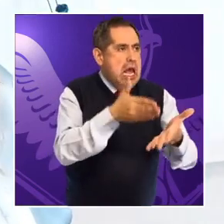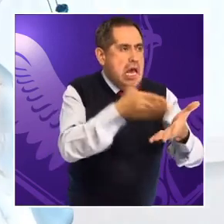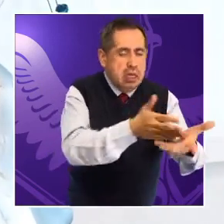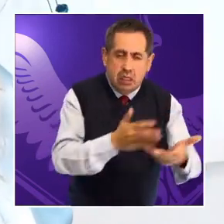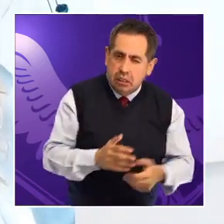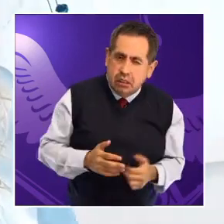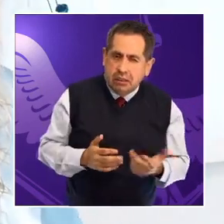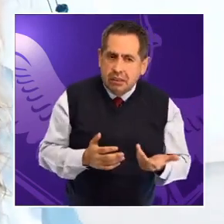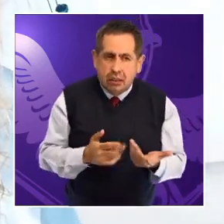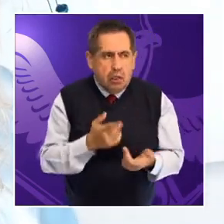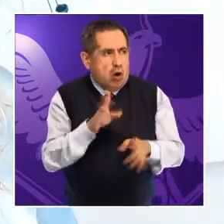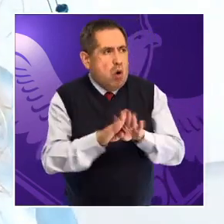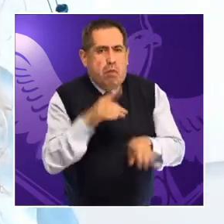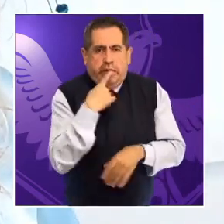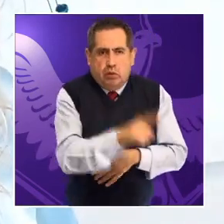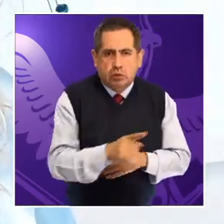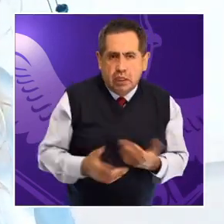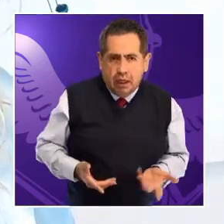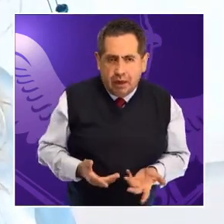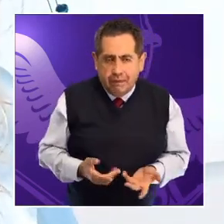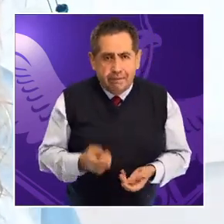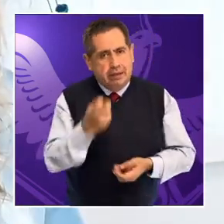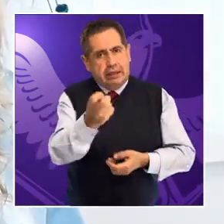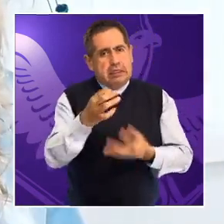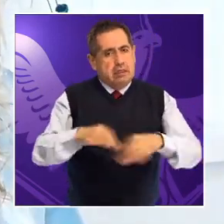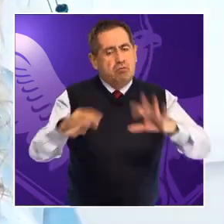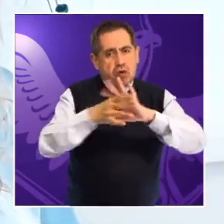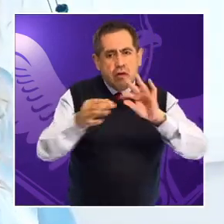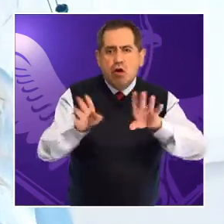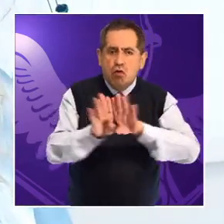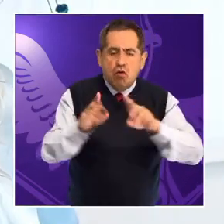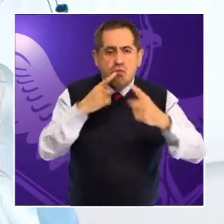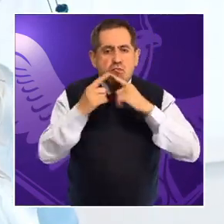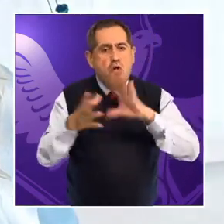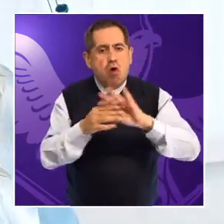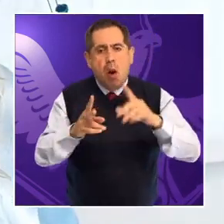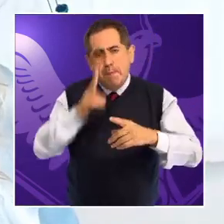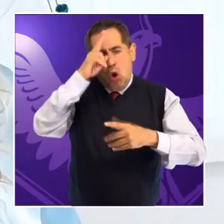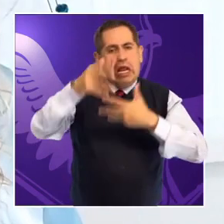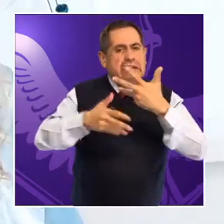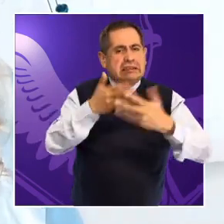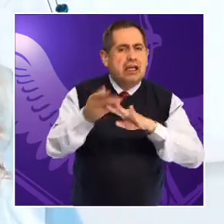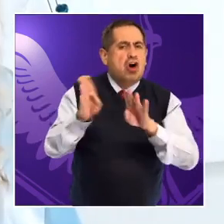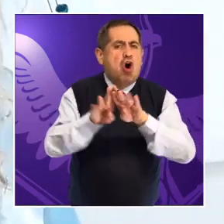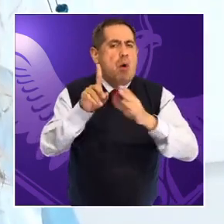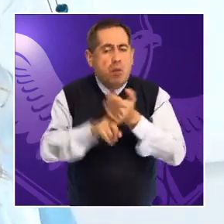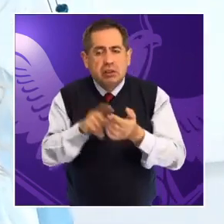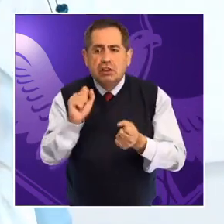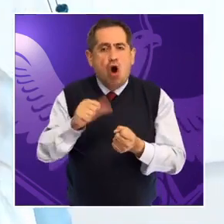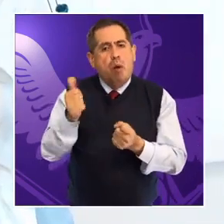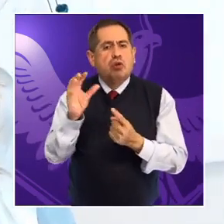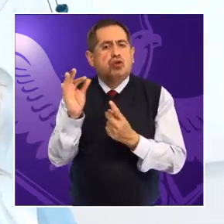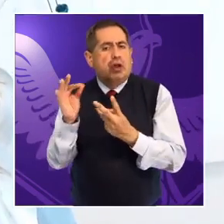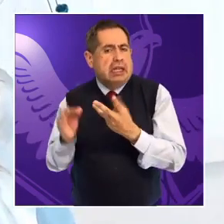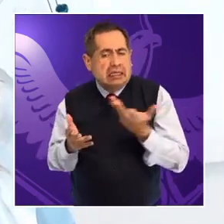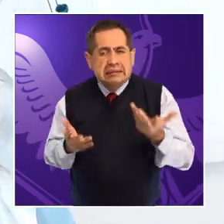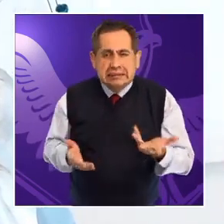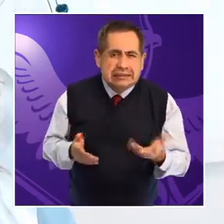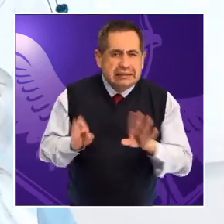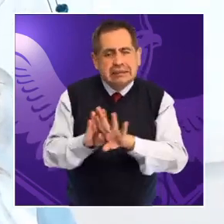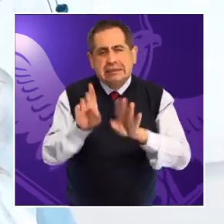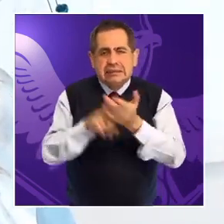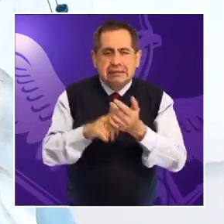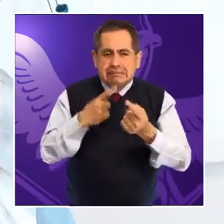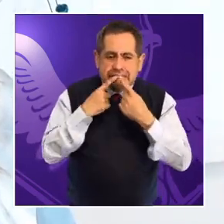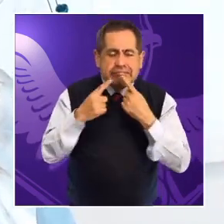mucho para facilitar la posibilidad de las denuncias por violencia de género, buscando medios alternativos. Hay mecanismos que